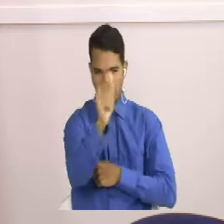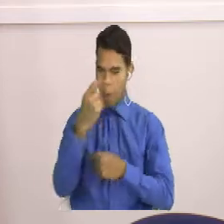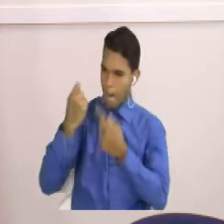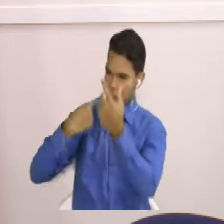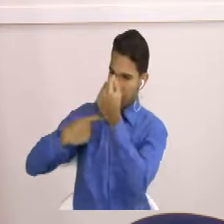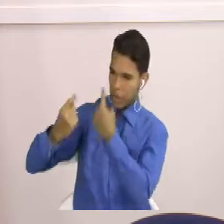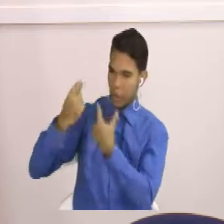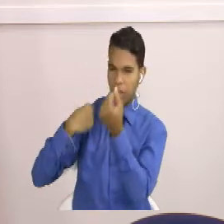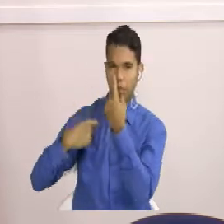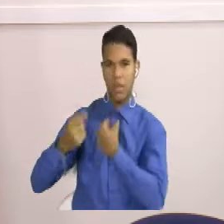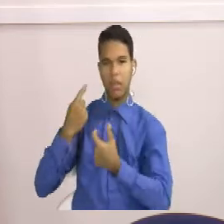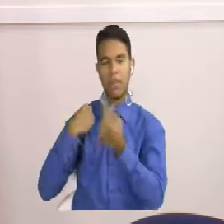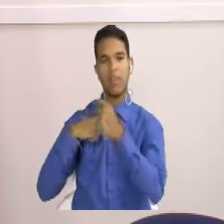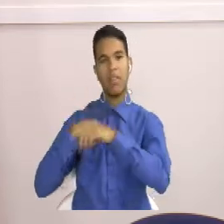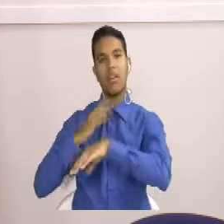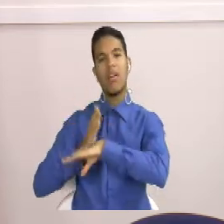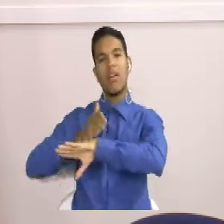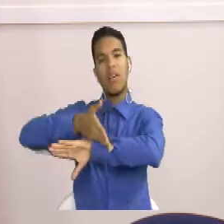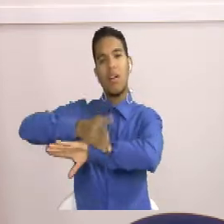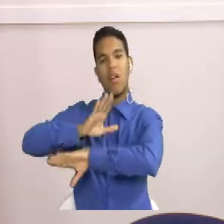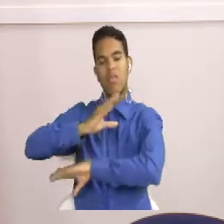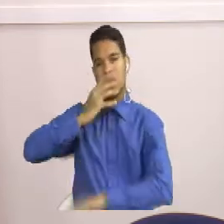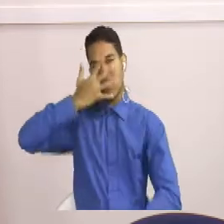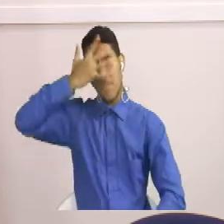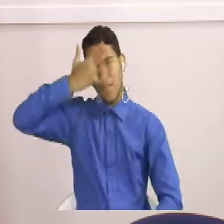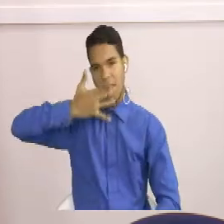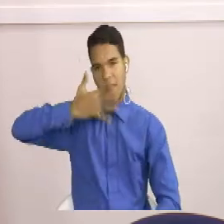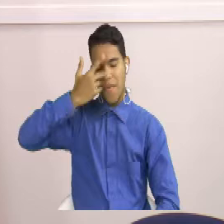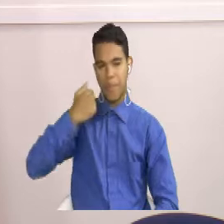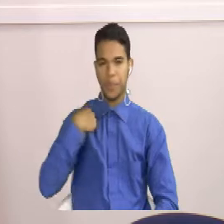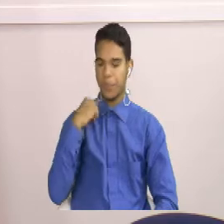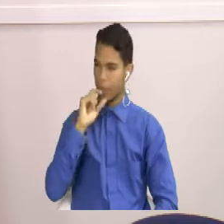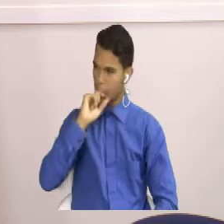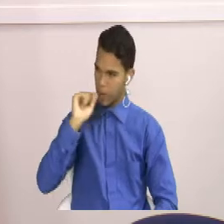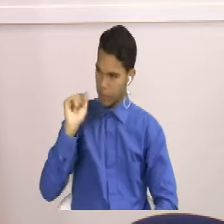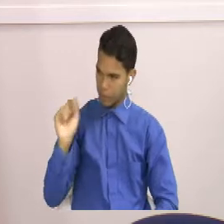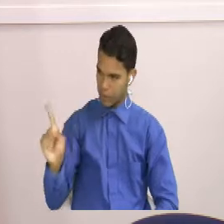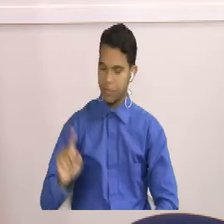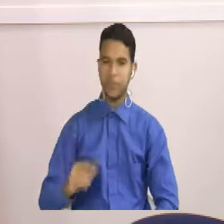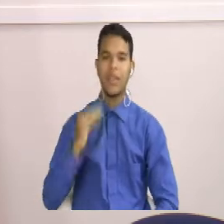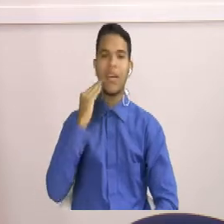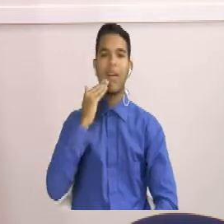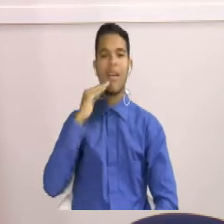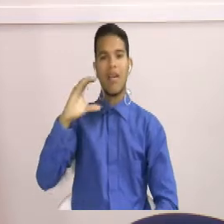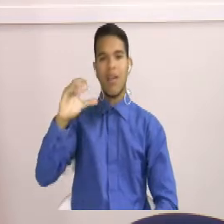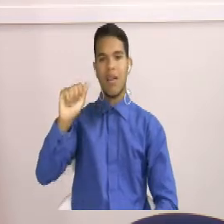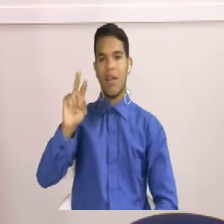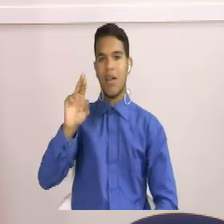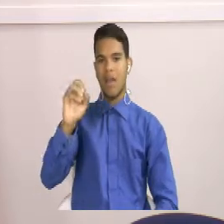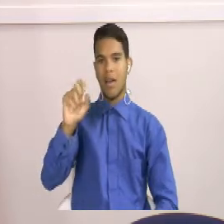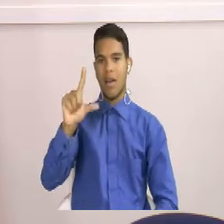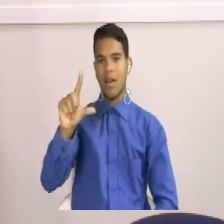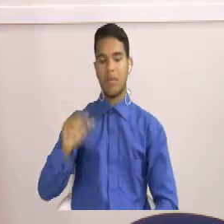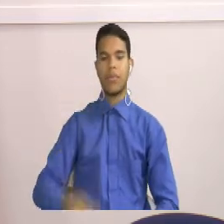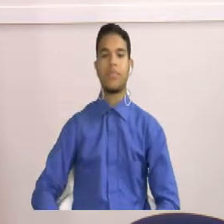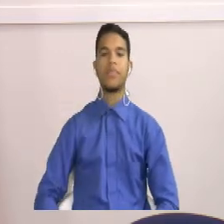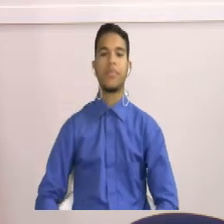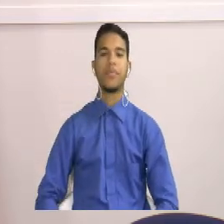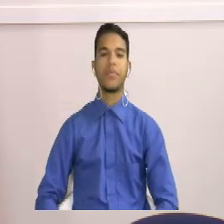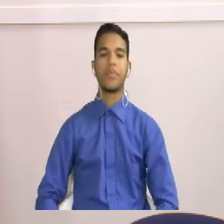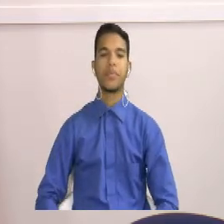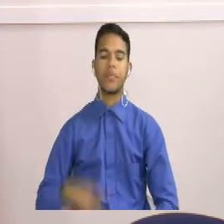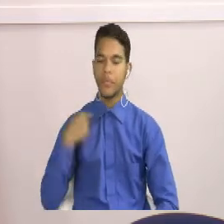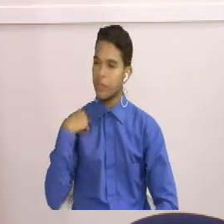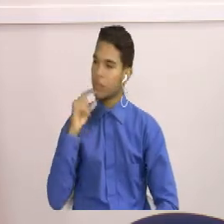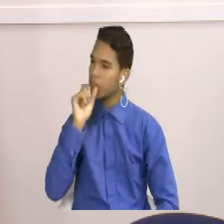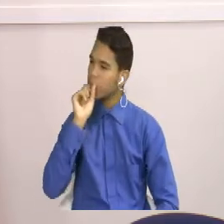de la fanpage Isa Martínez Durán. Acá tenemos una primera pregunta de Carol Cuadro, a ella un saludo especial, y nos dice: ¿qué se debe tomar